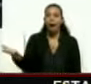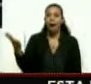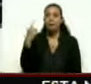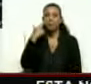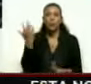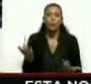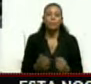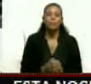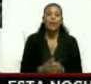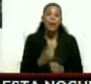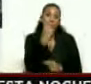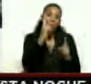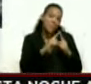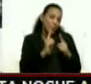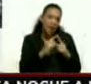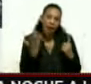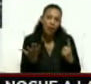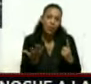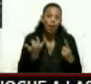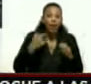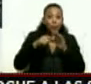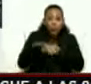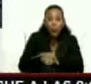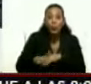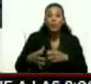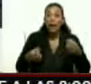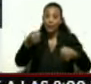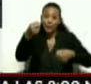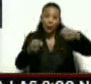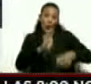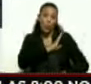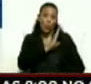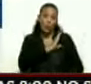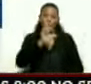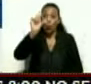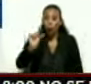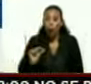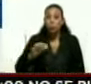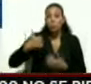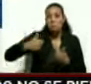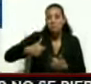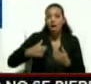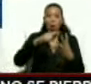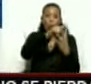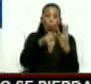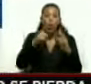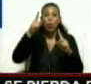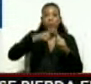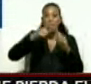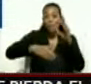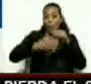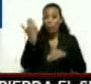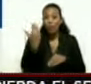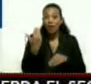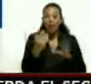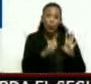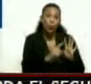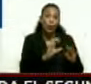viene? Claro, en primer lugar, bueno, que haya la posibilidad de tener vehículos de bajo costo. Nosotros tenemos 4 modelos que van desde